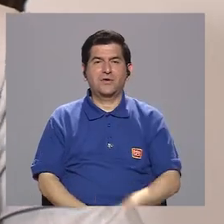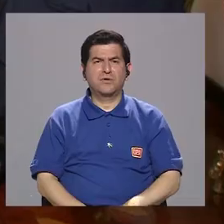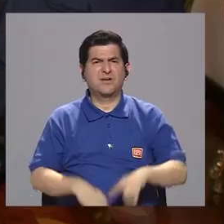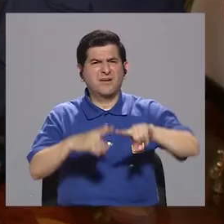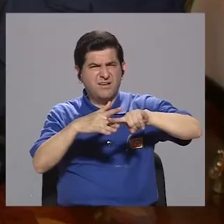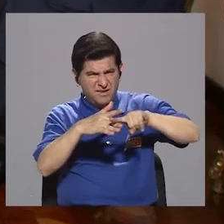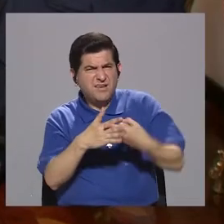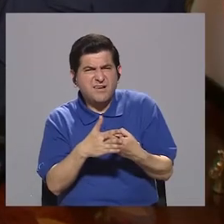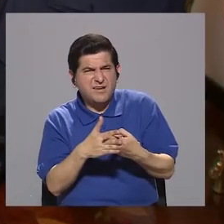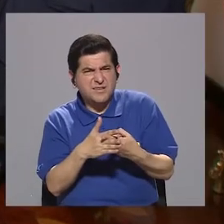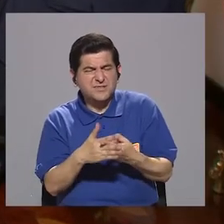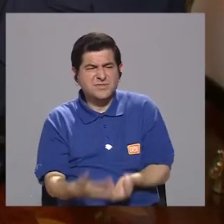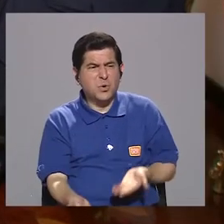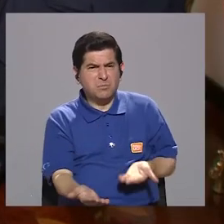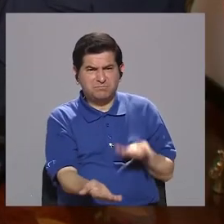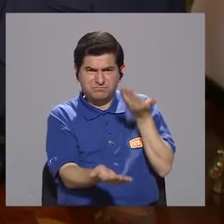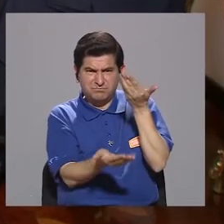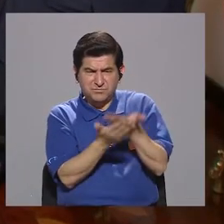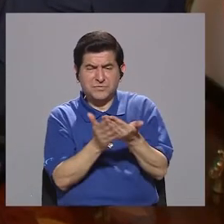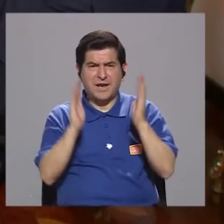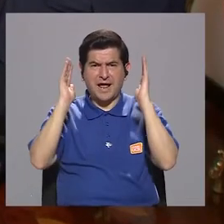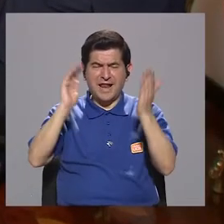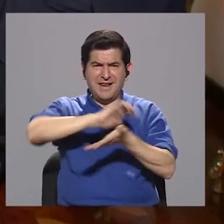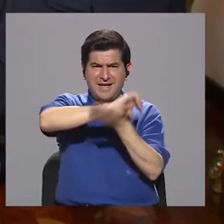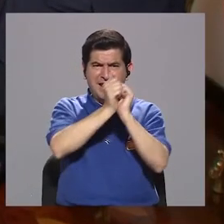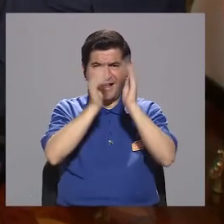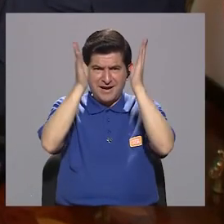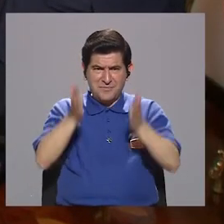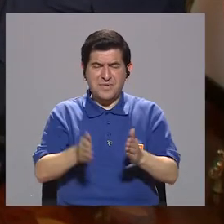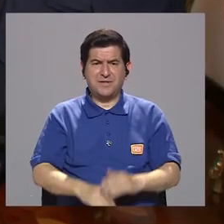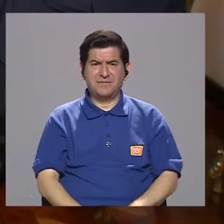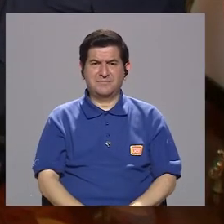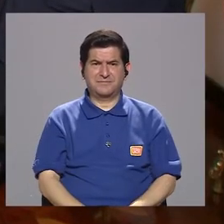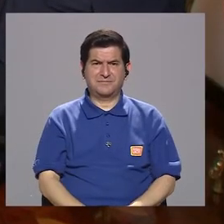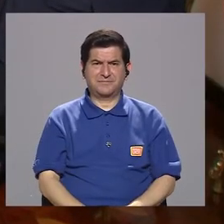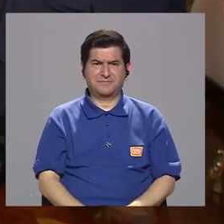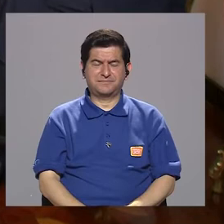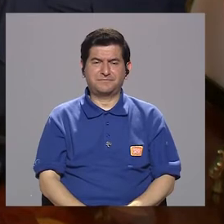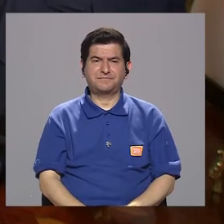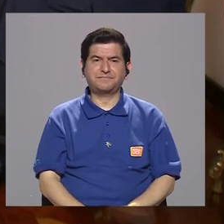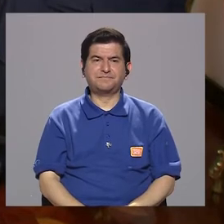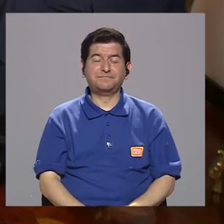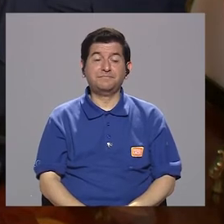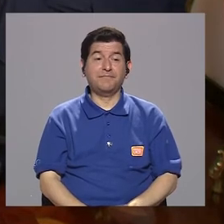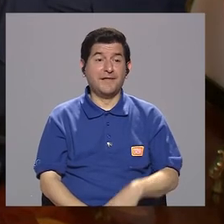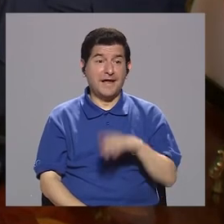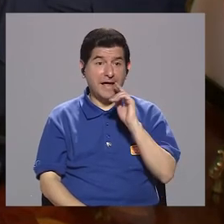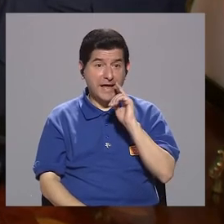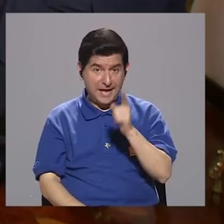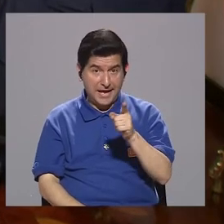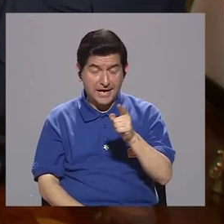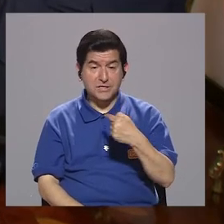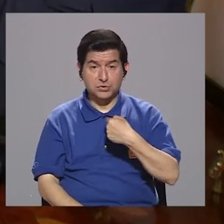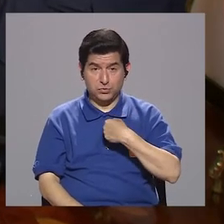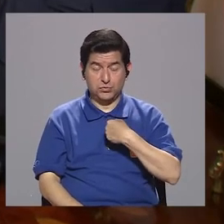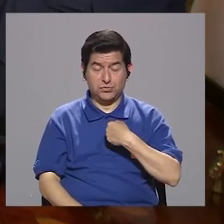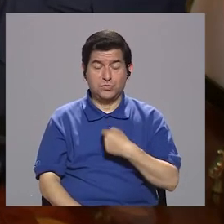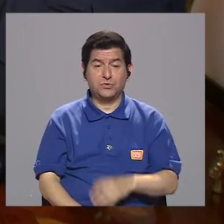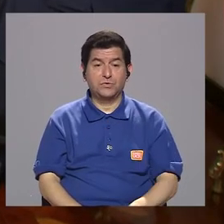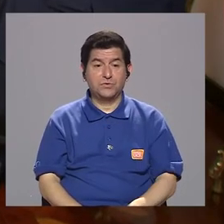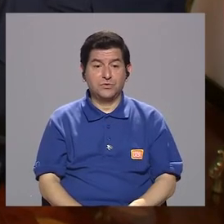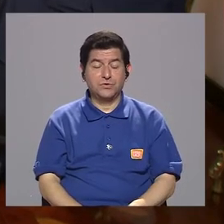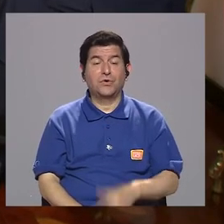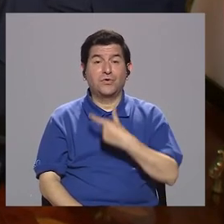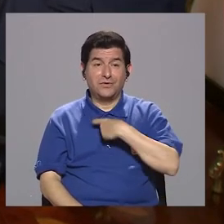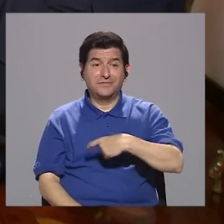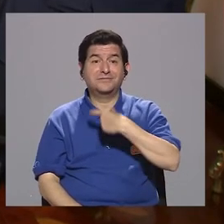casualmente, que propició al gran reformador? ¿Estaba en casa? Bueno, eso es lo que yo tenía